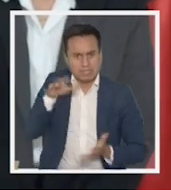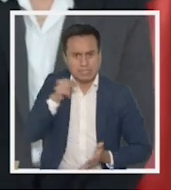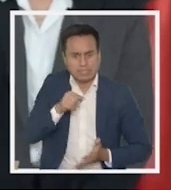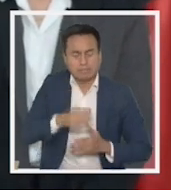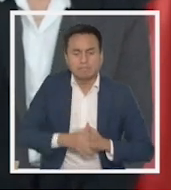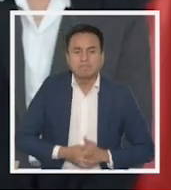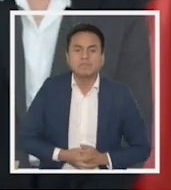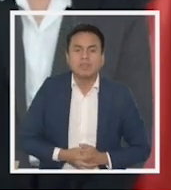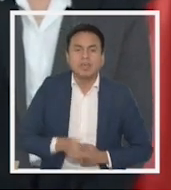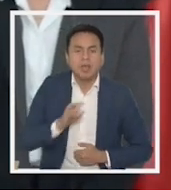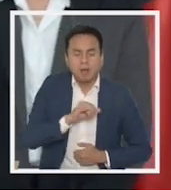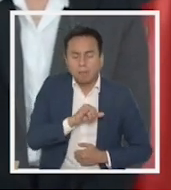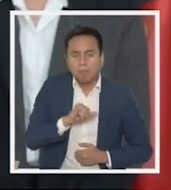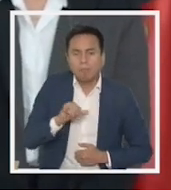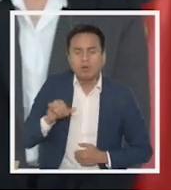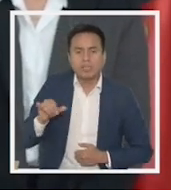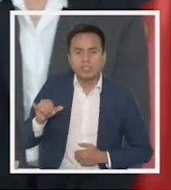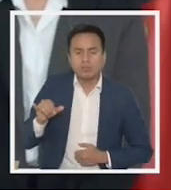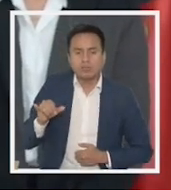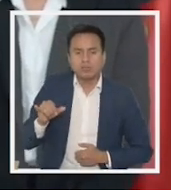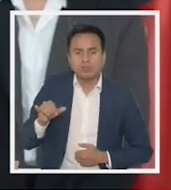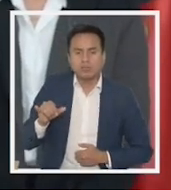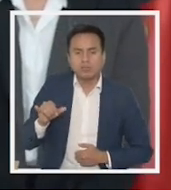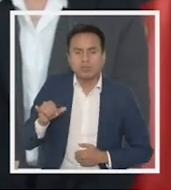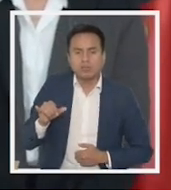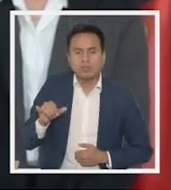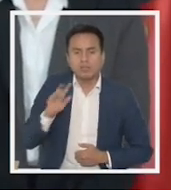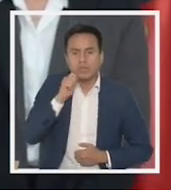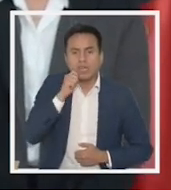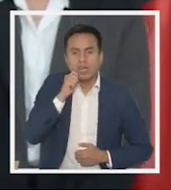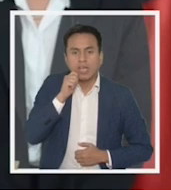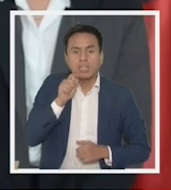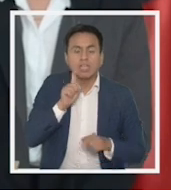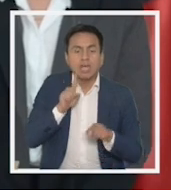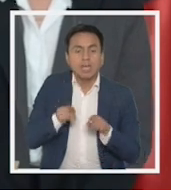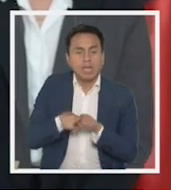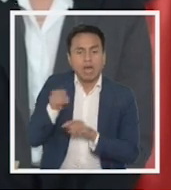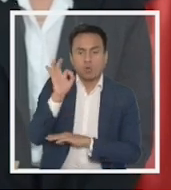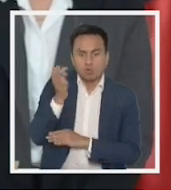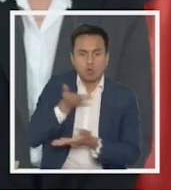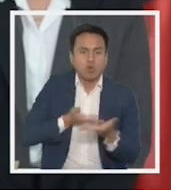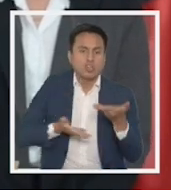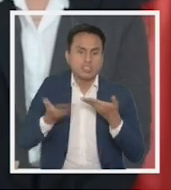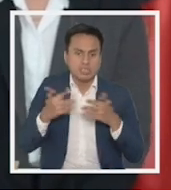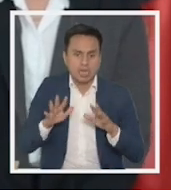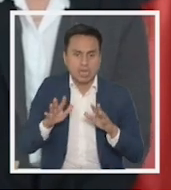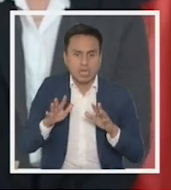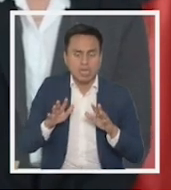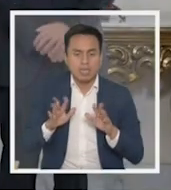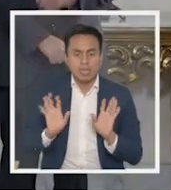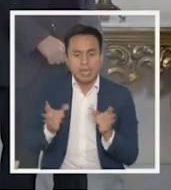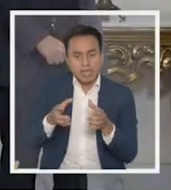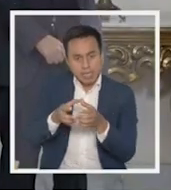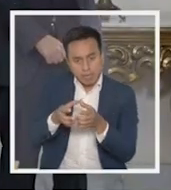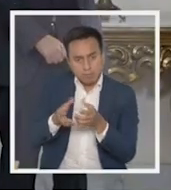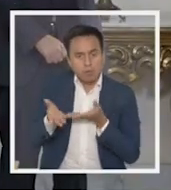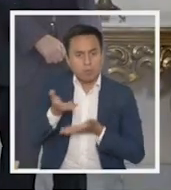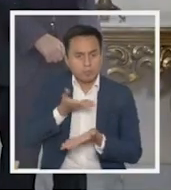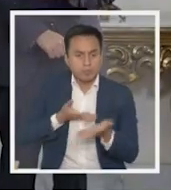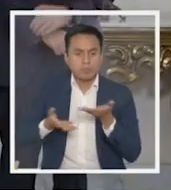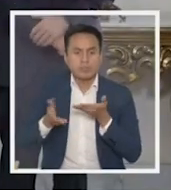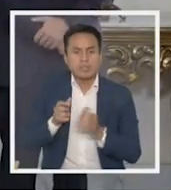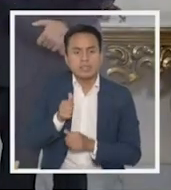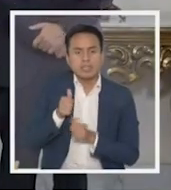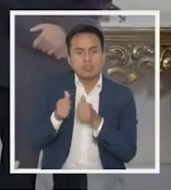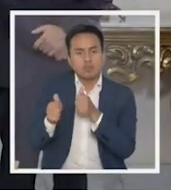sostenido reuniones junto con parte de mi equipo con el director general de Carabineros, Ricardo Yáñez,